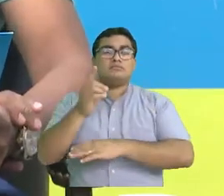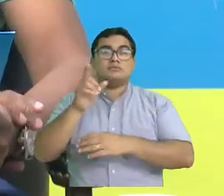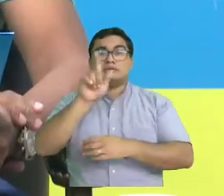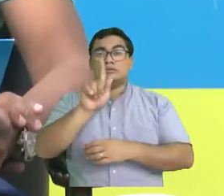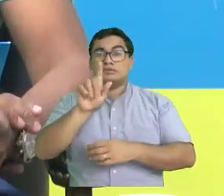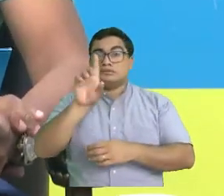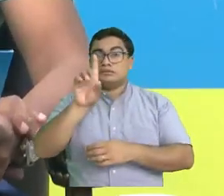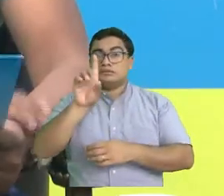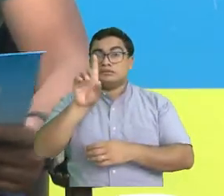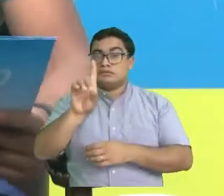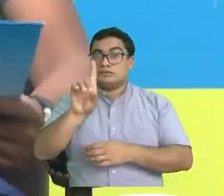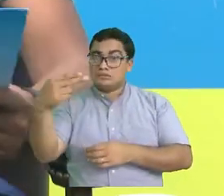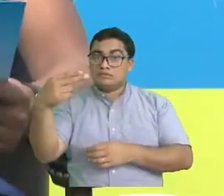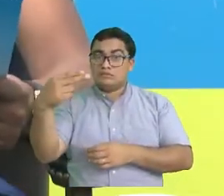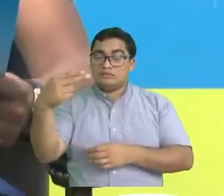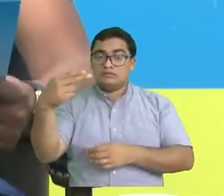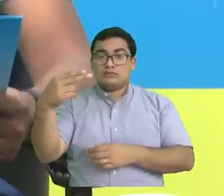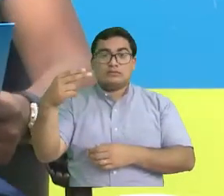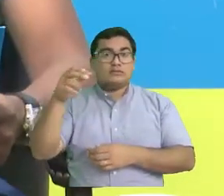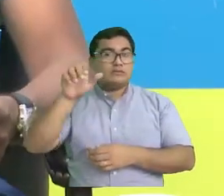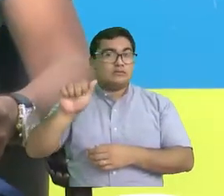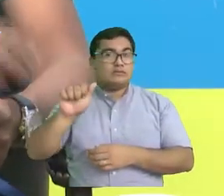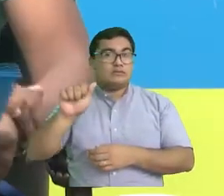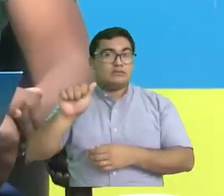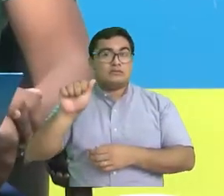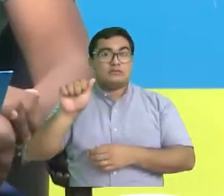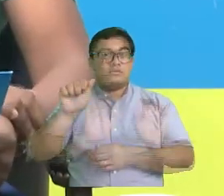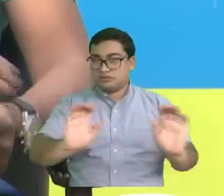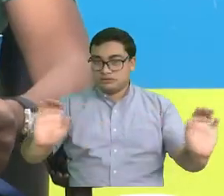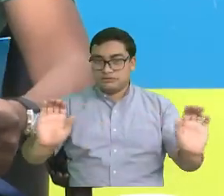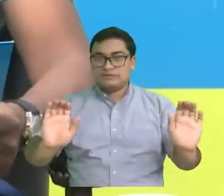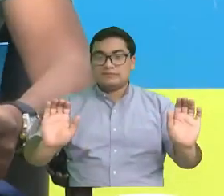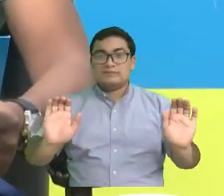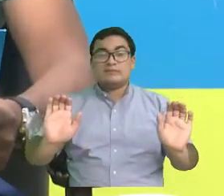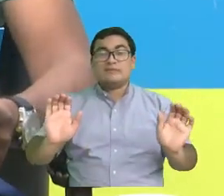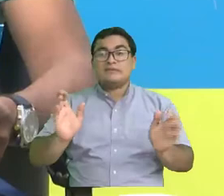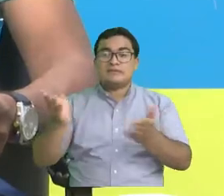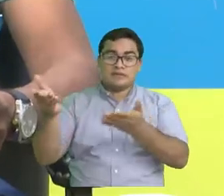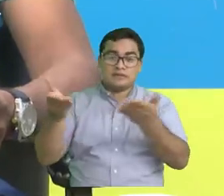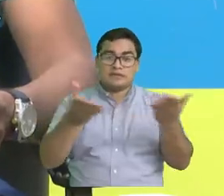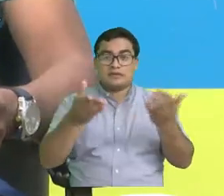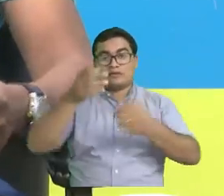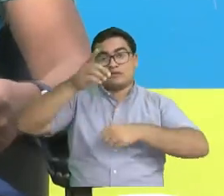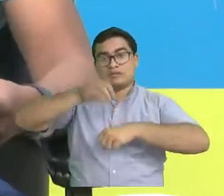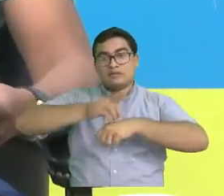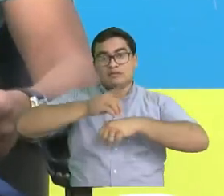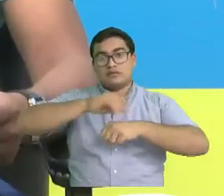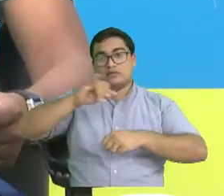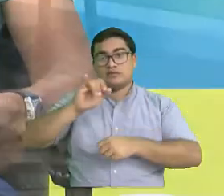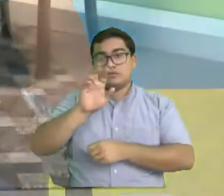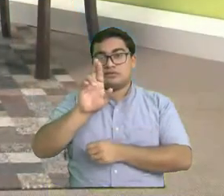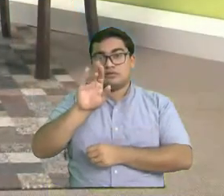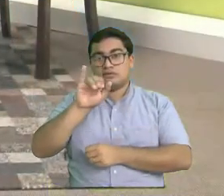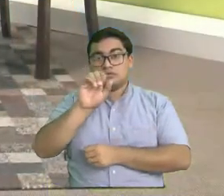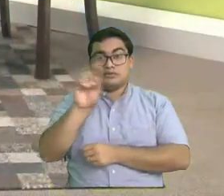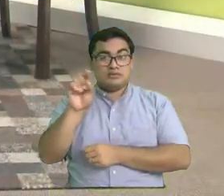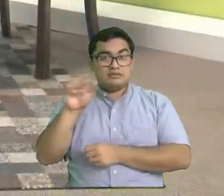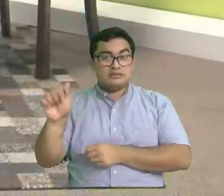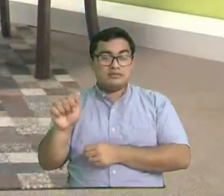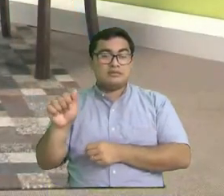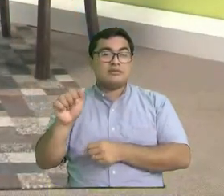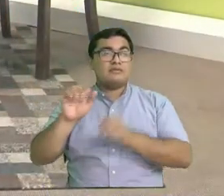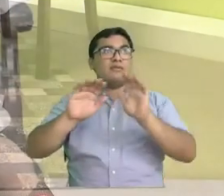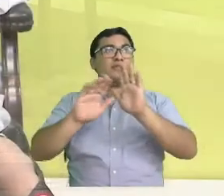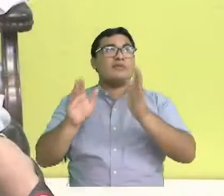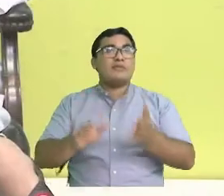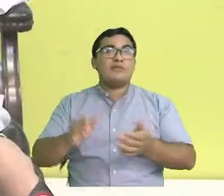déficit de atención e hiperactividad en la niñez. Tenemos como invitada a la doctora Yurisa Gómez, quien es pediatra